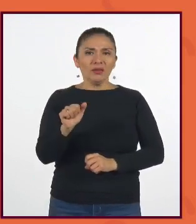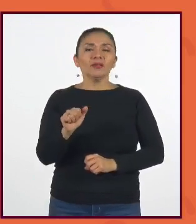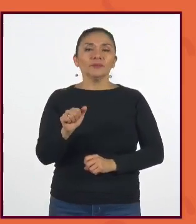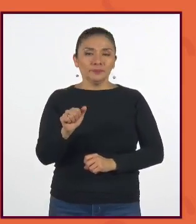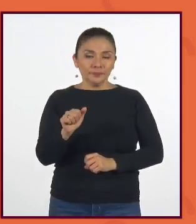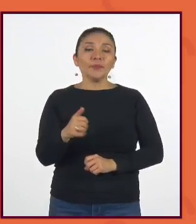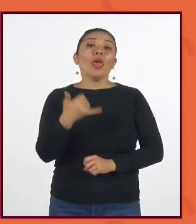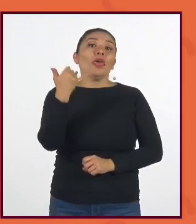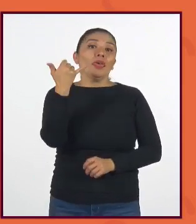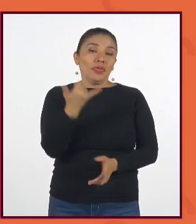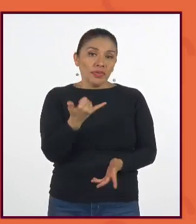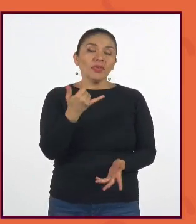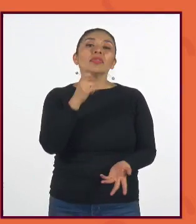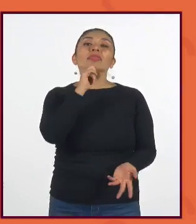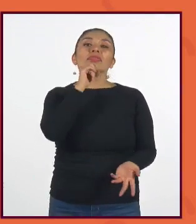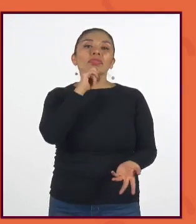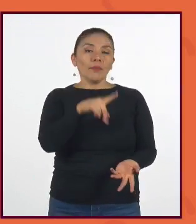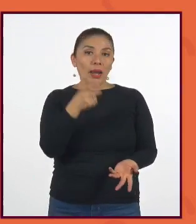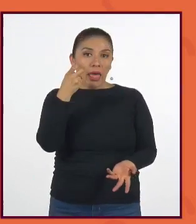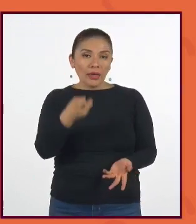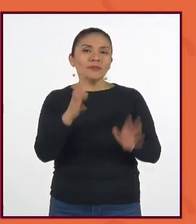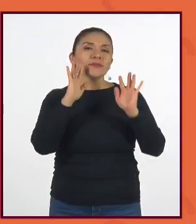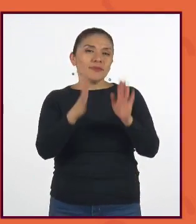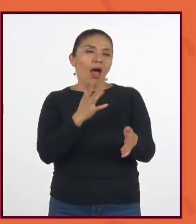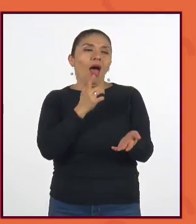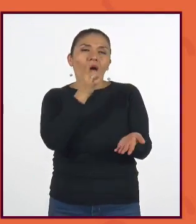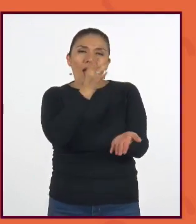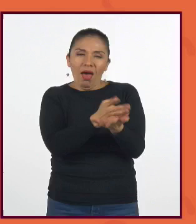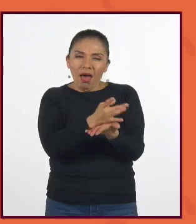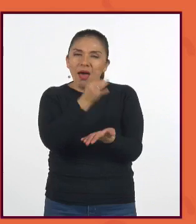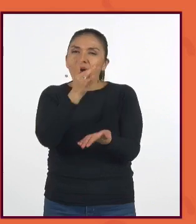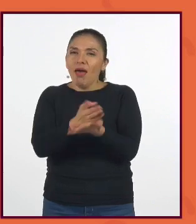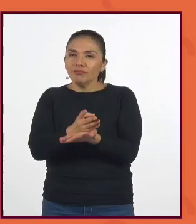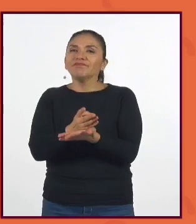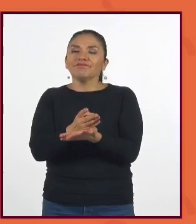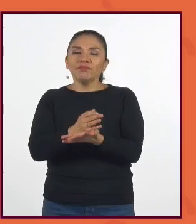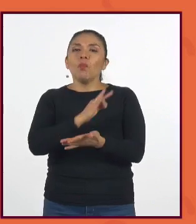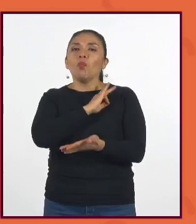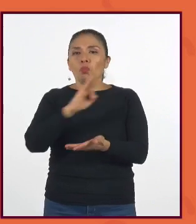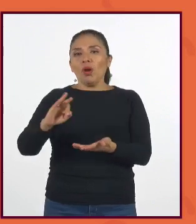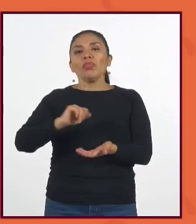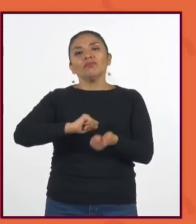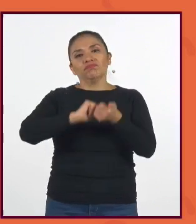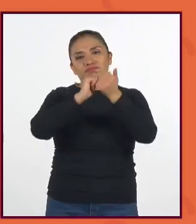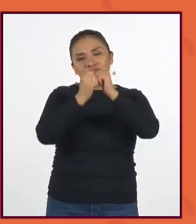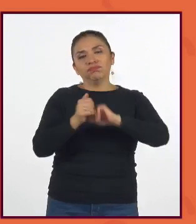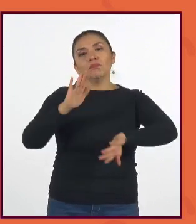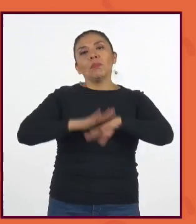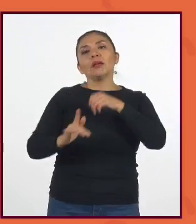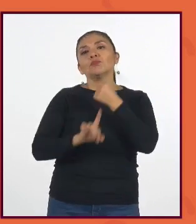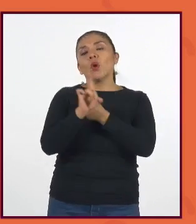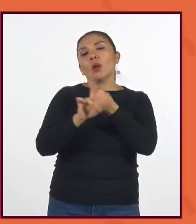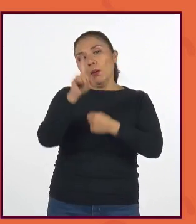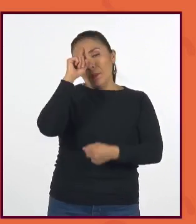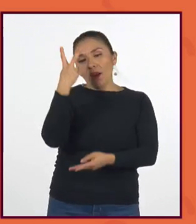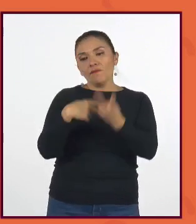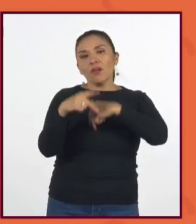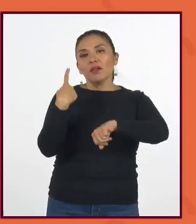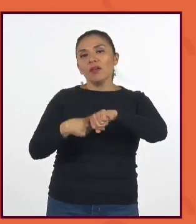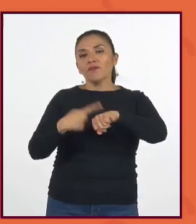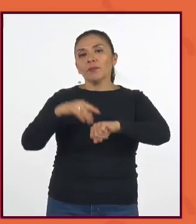claro que es un factor ya identificado de predisposición o de riesgo para esquizofrenia.